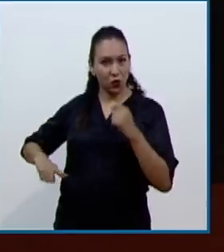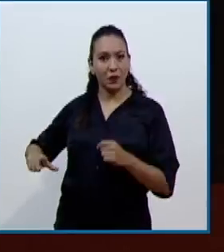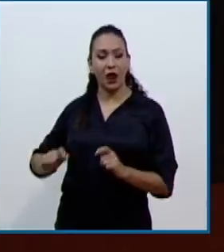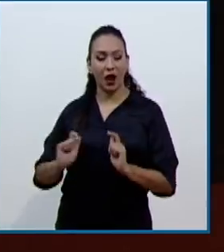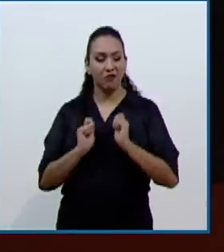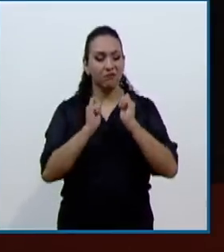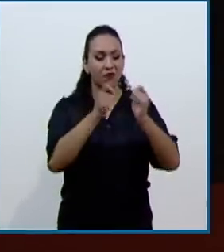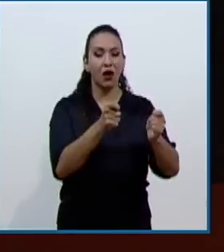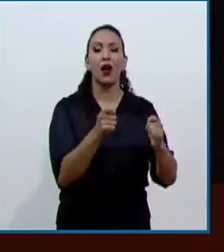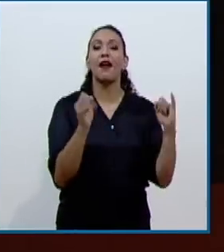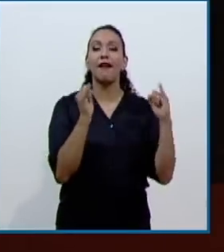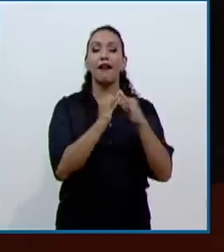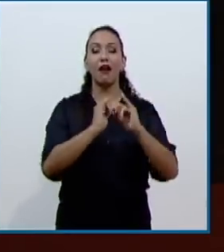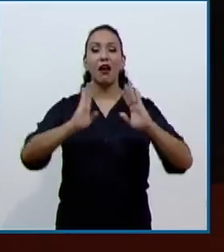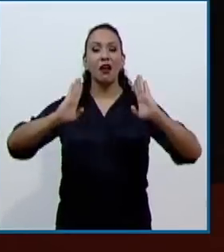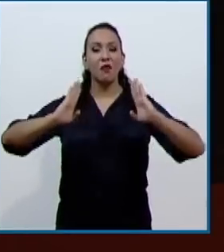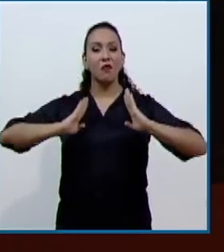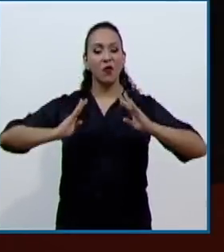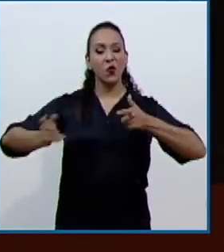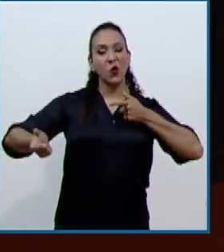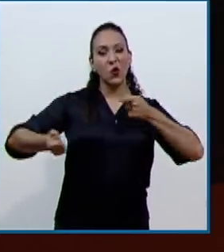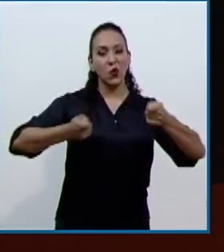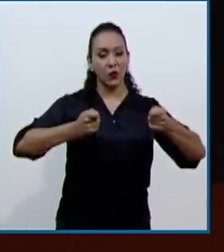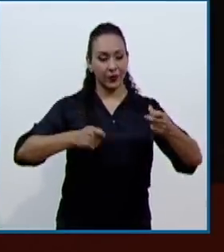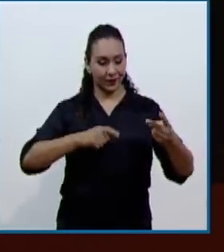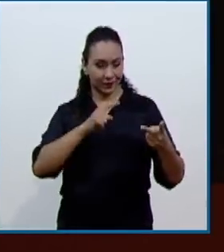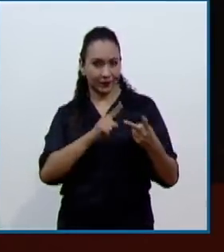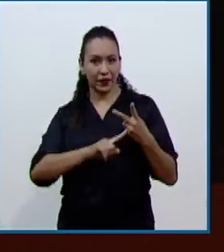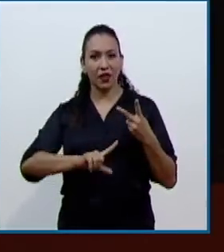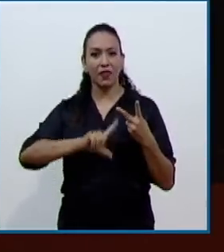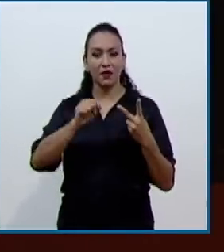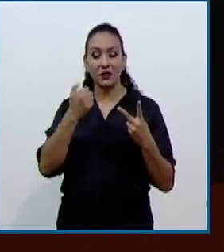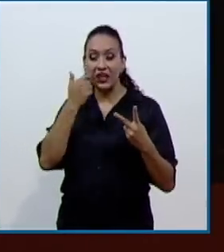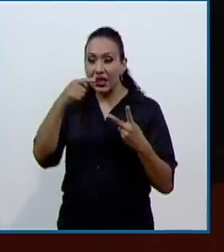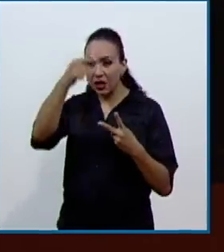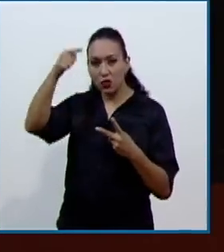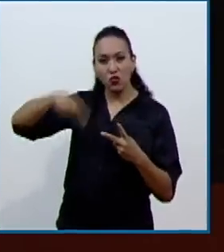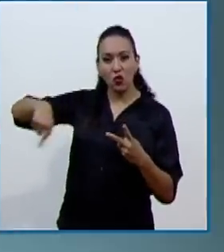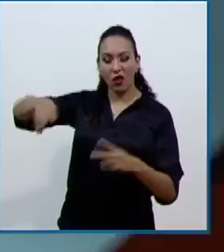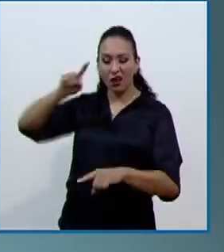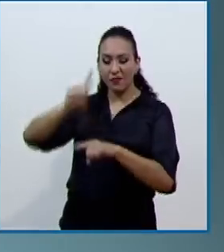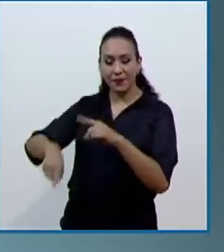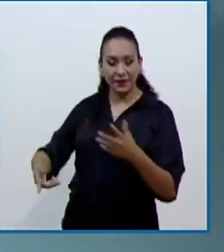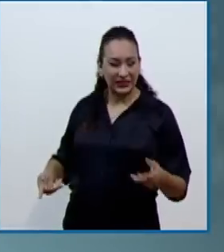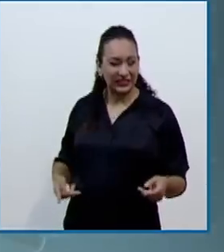días desaparecerá medios de control de constitucionalidad de las actuaciones de autoridades legislativas.